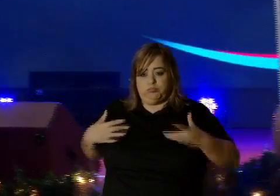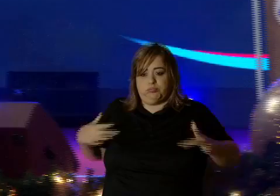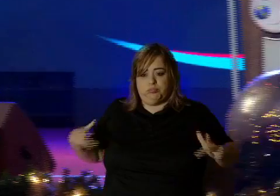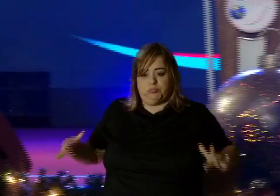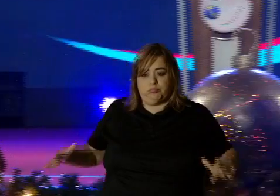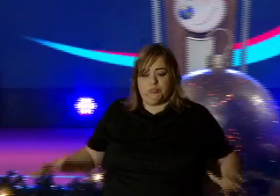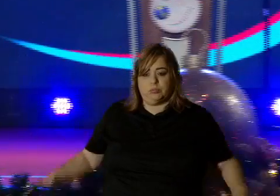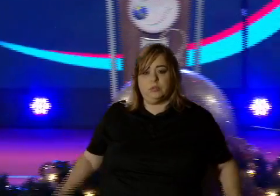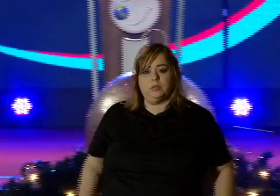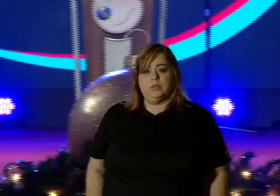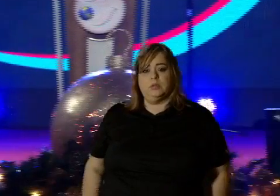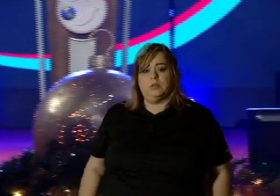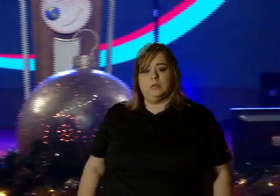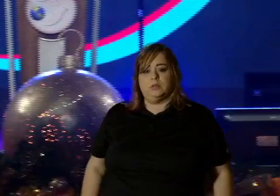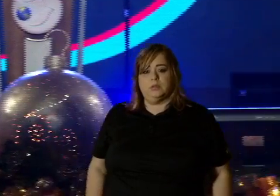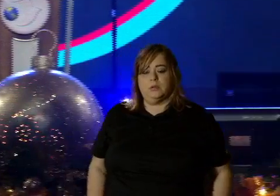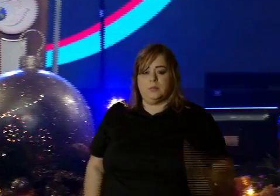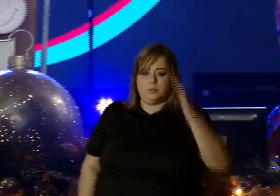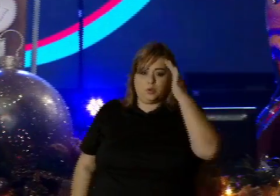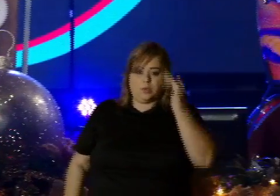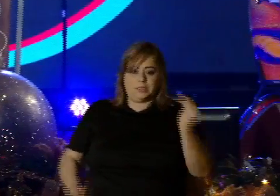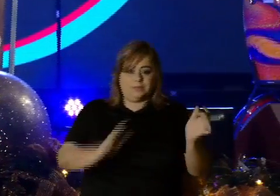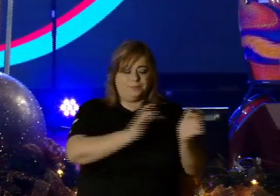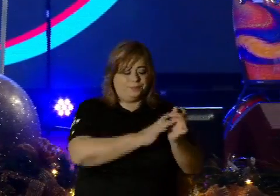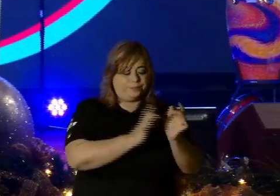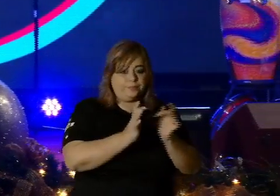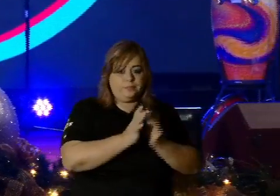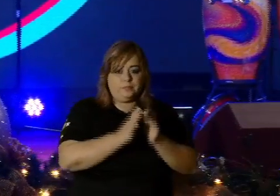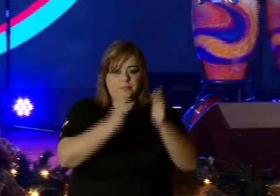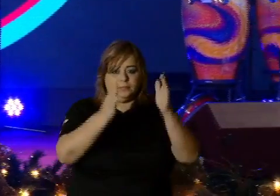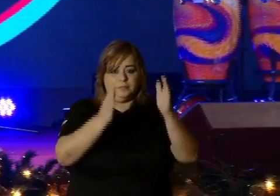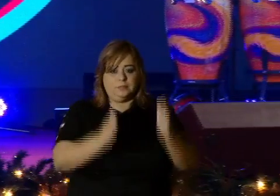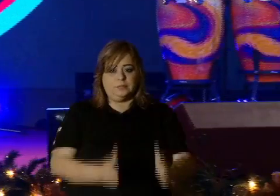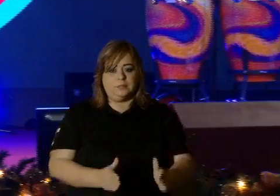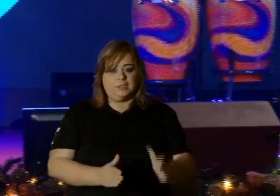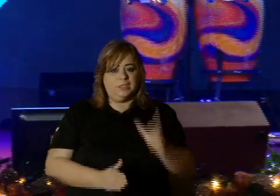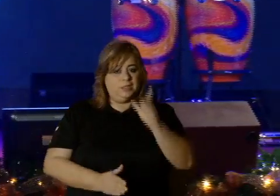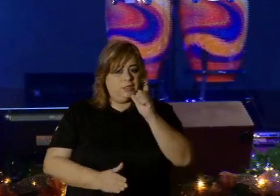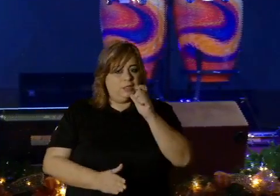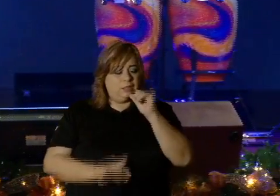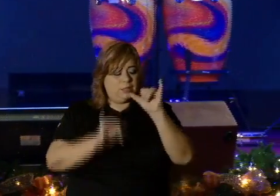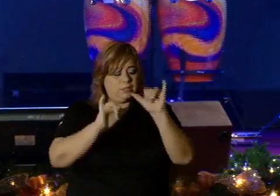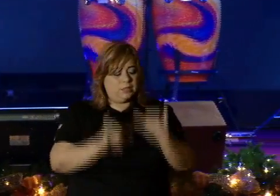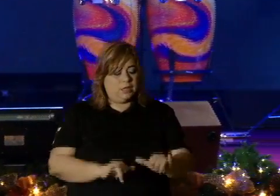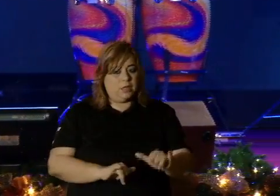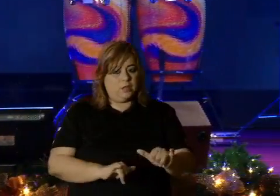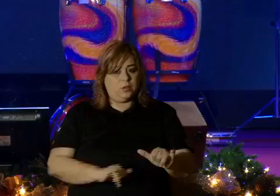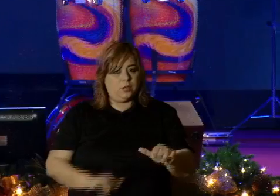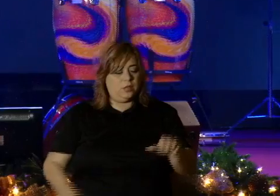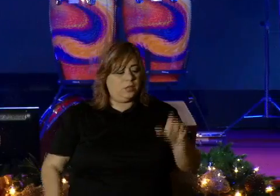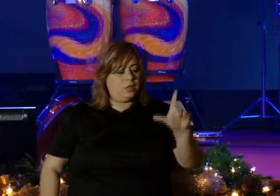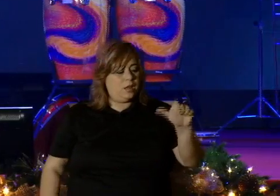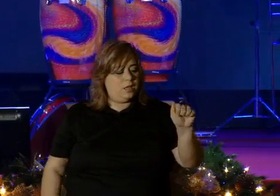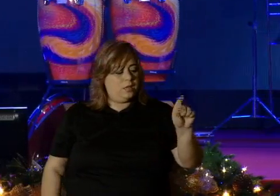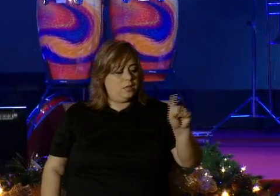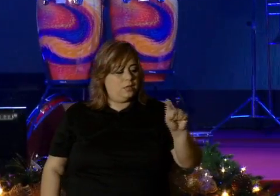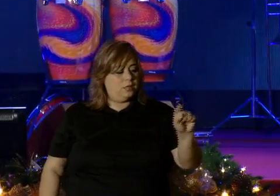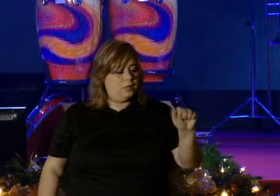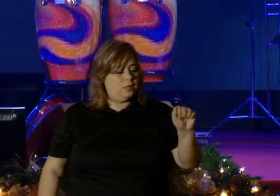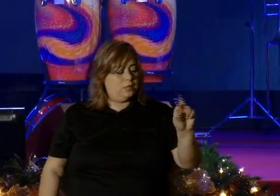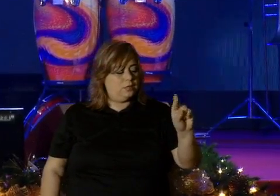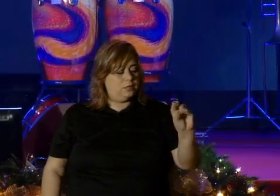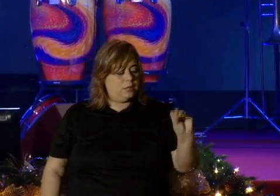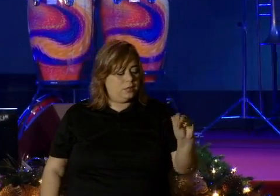en todas las áreas, porque Jesús se fue de aquel lugar. Pero ¿sabe quién se quedó? Lázaro, Marta y María, dando